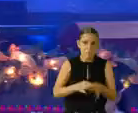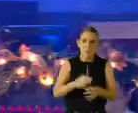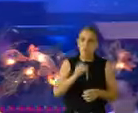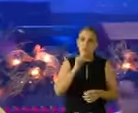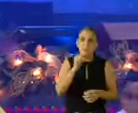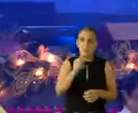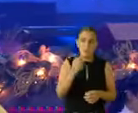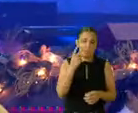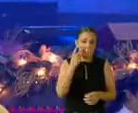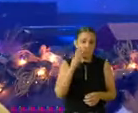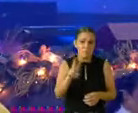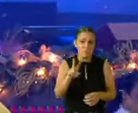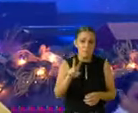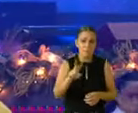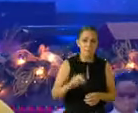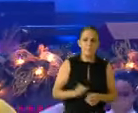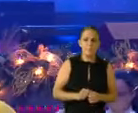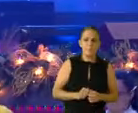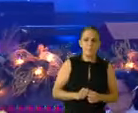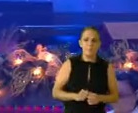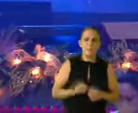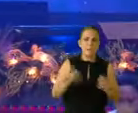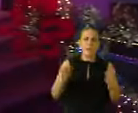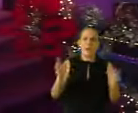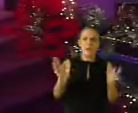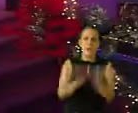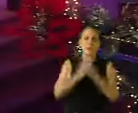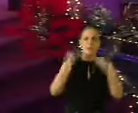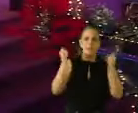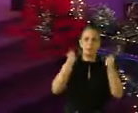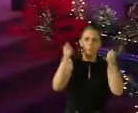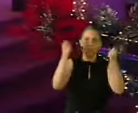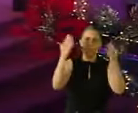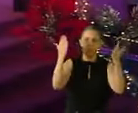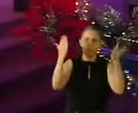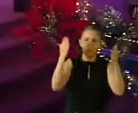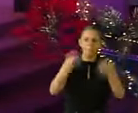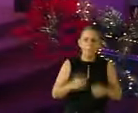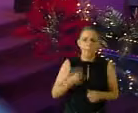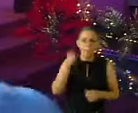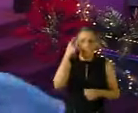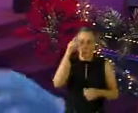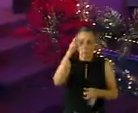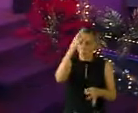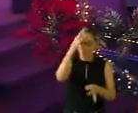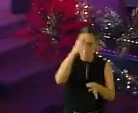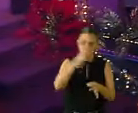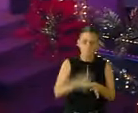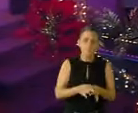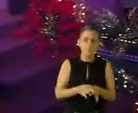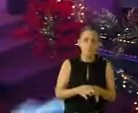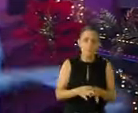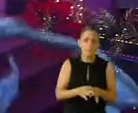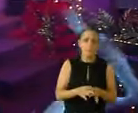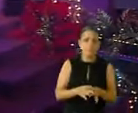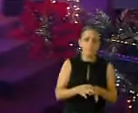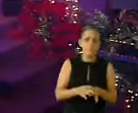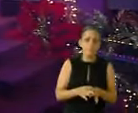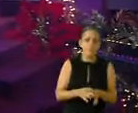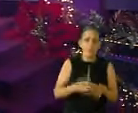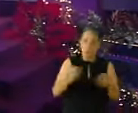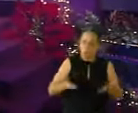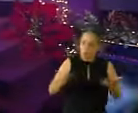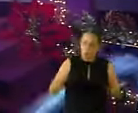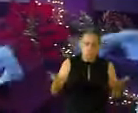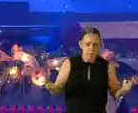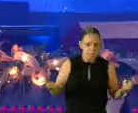vea, no es por la noticia, aleluya, es por la fe que ha constituido que las cosas que están hechas fueron hechas,